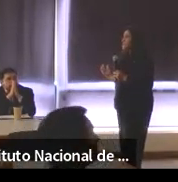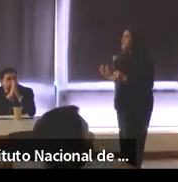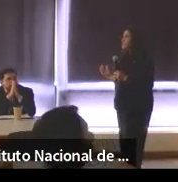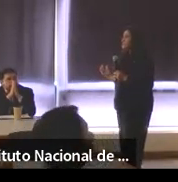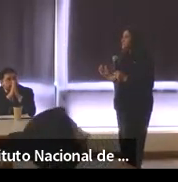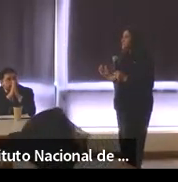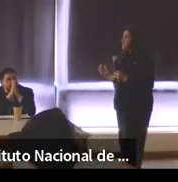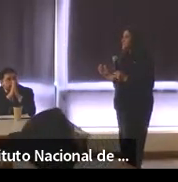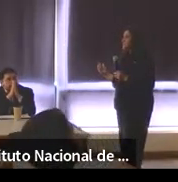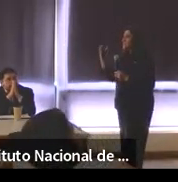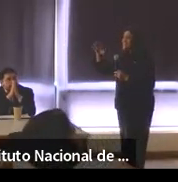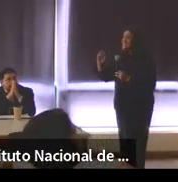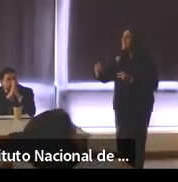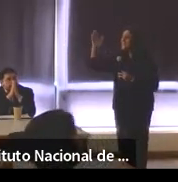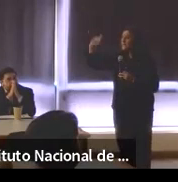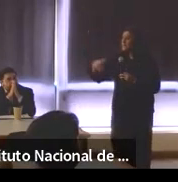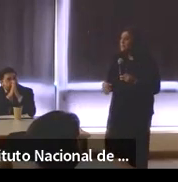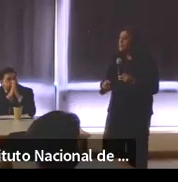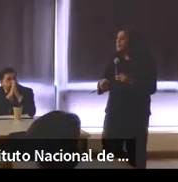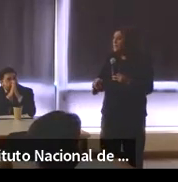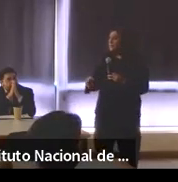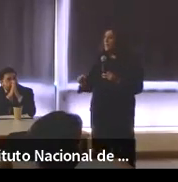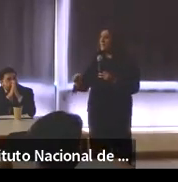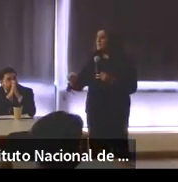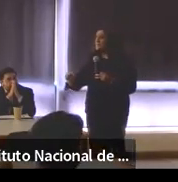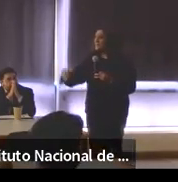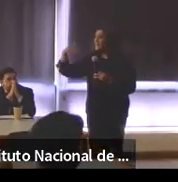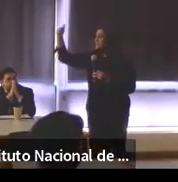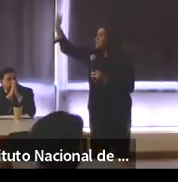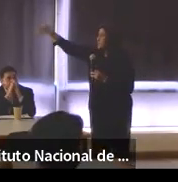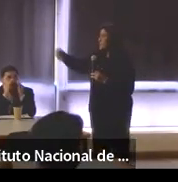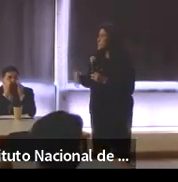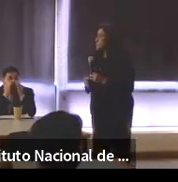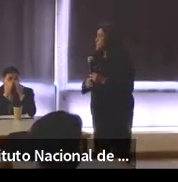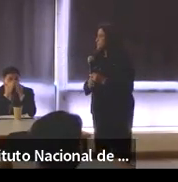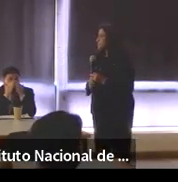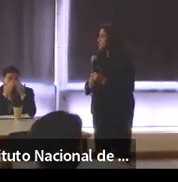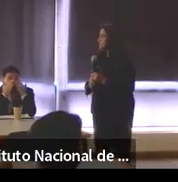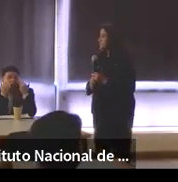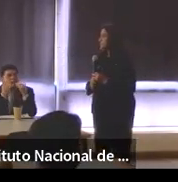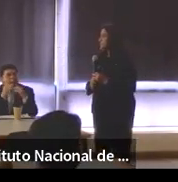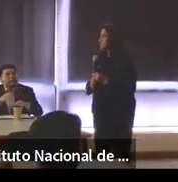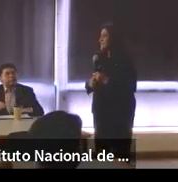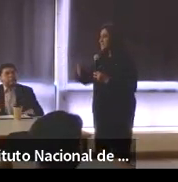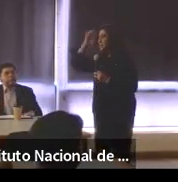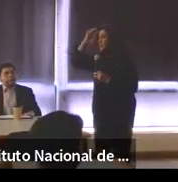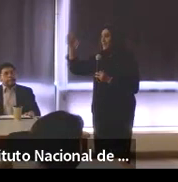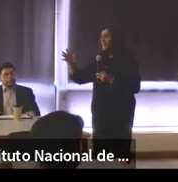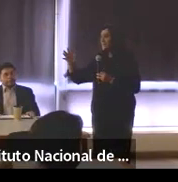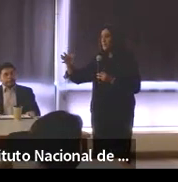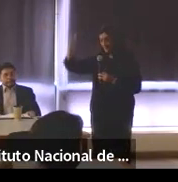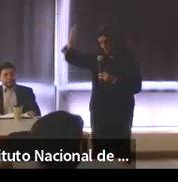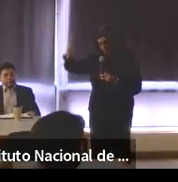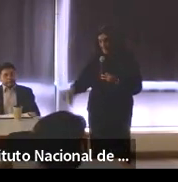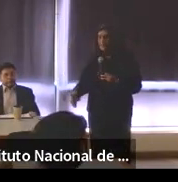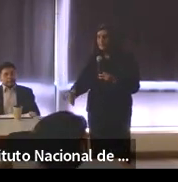conflicto yo les decía en el ejemplo de saltarte los malos si no